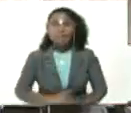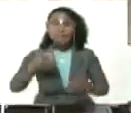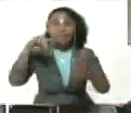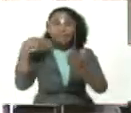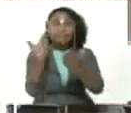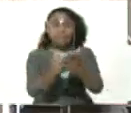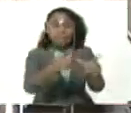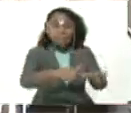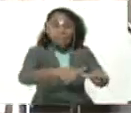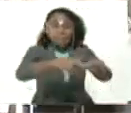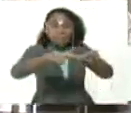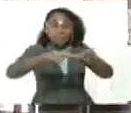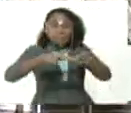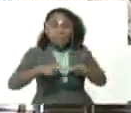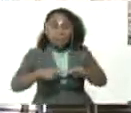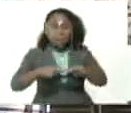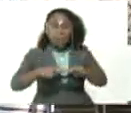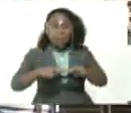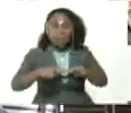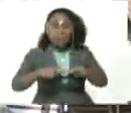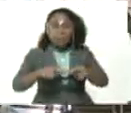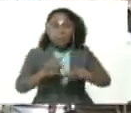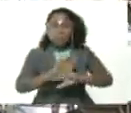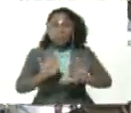certificadas, Alexis,